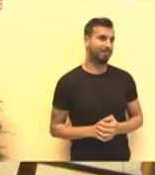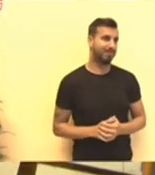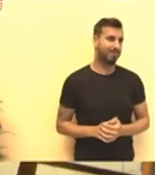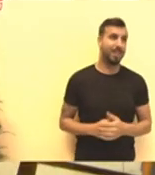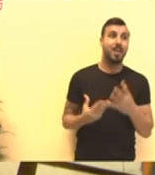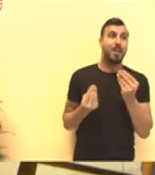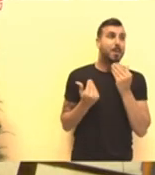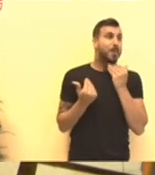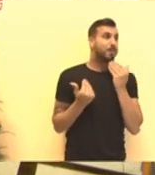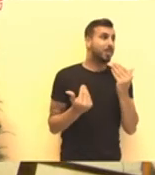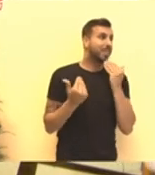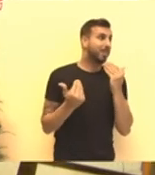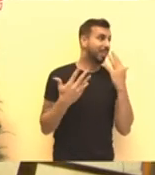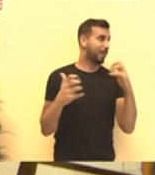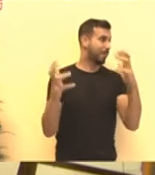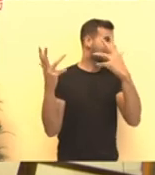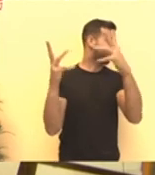Vale, pues muchísimas gracias.